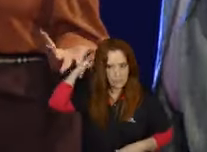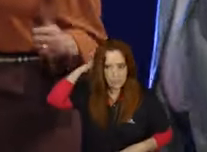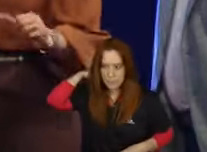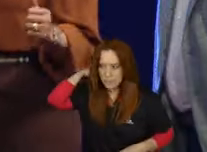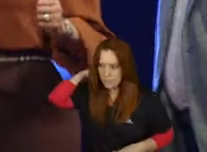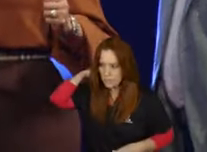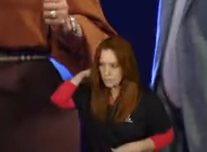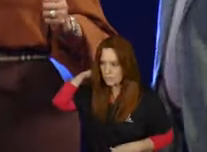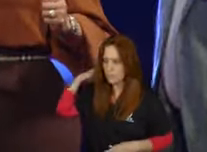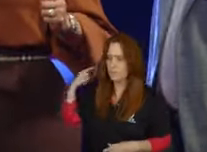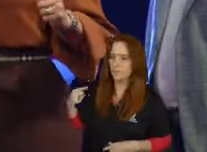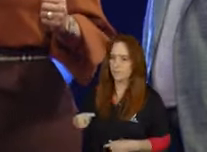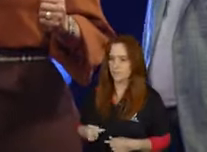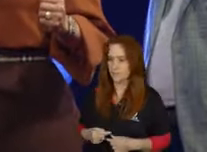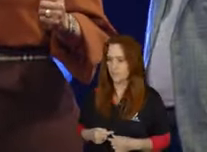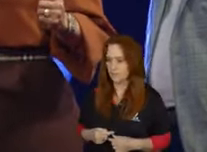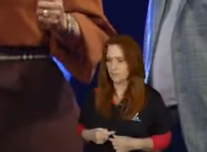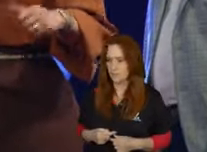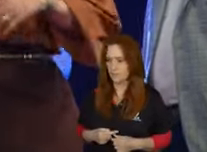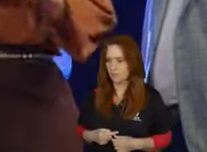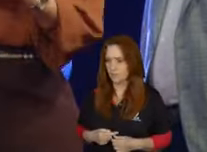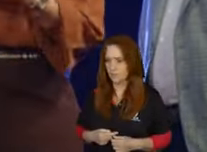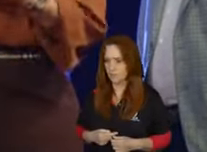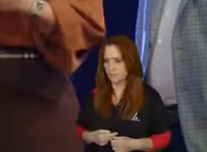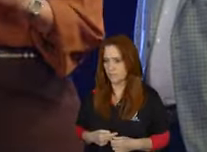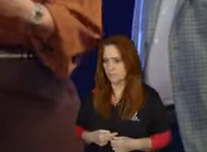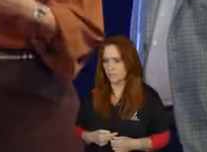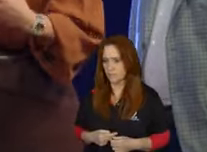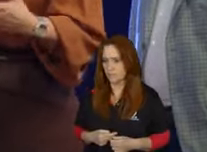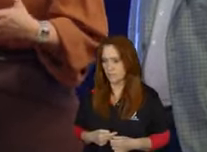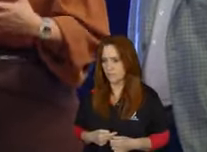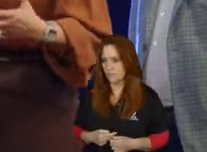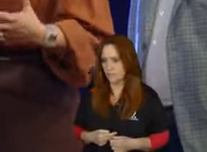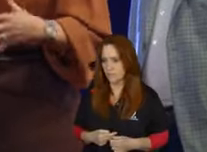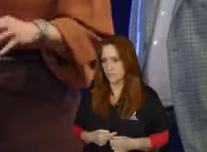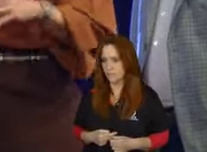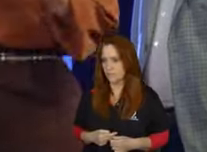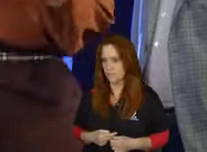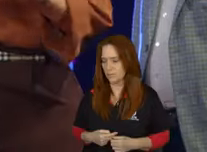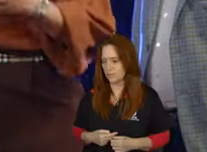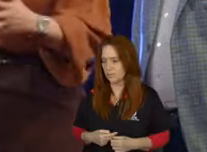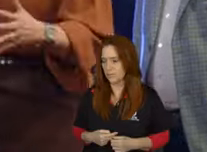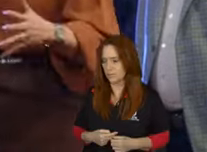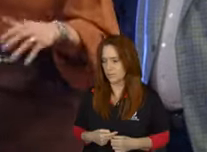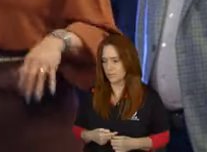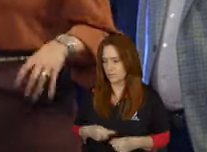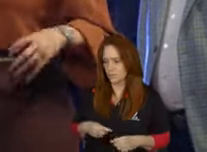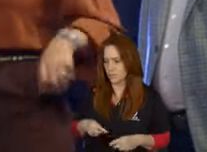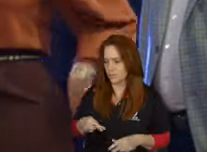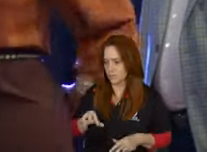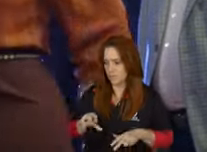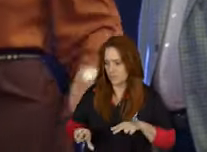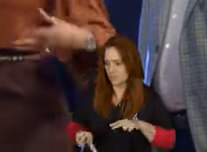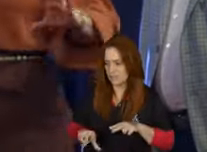radiculopatía lumbar, y pues me costaba mucho caminar. En el MRI salió que